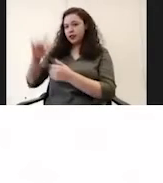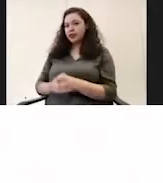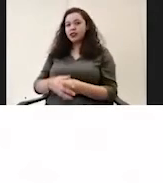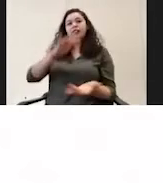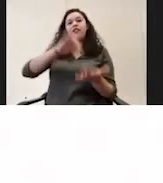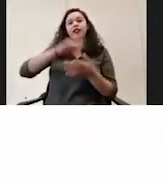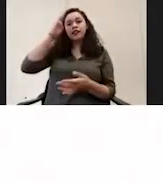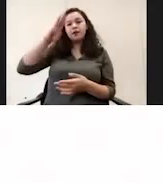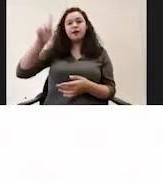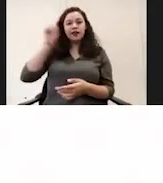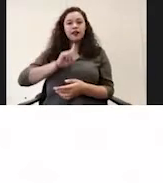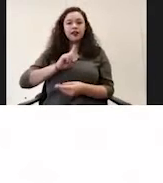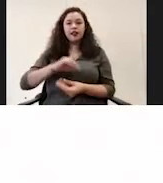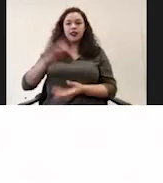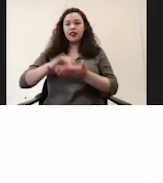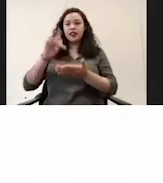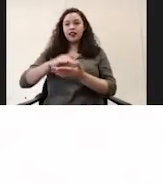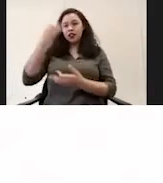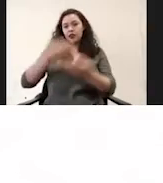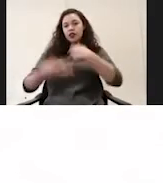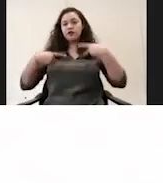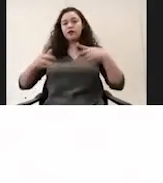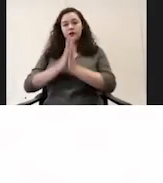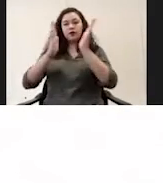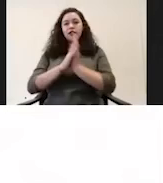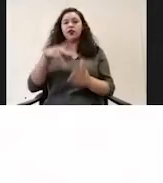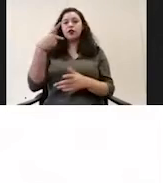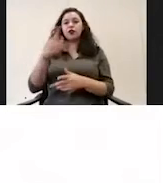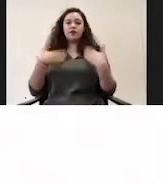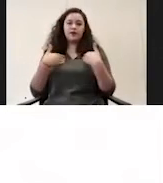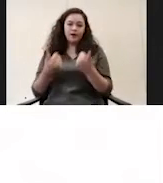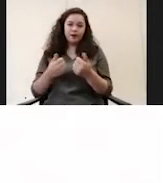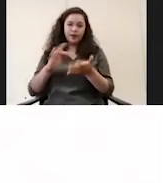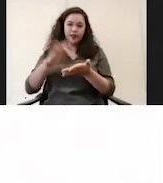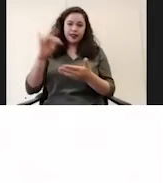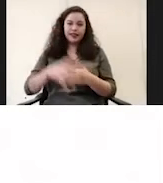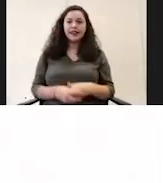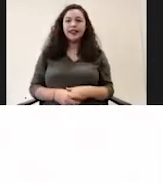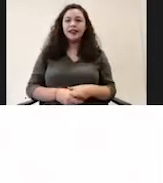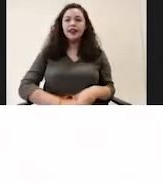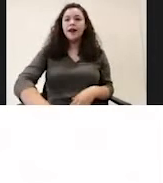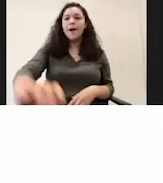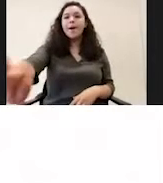Gracias, maestra. Les agradecemos a todos los participantes por su comprensión.